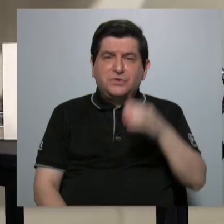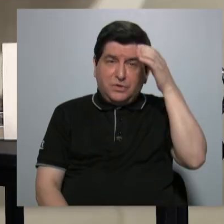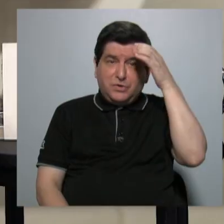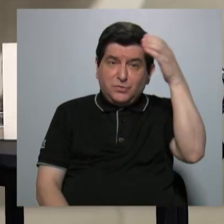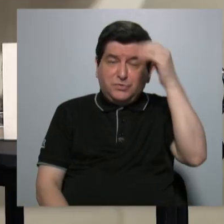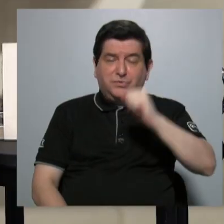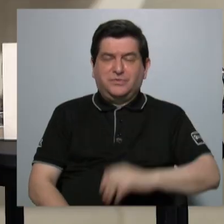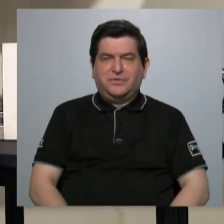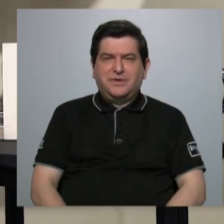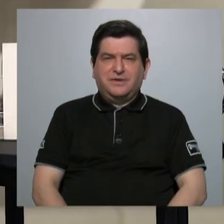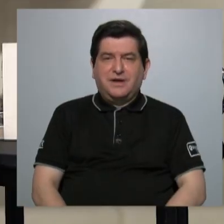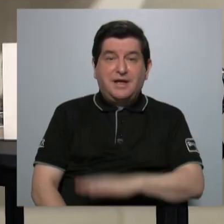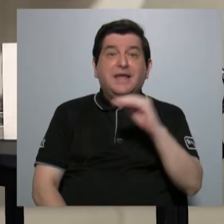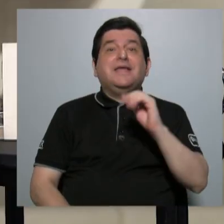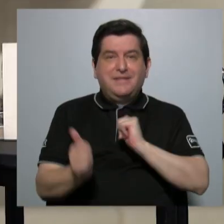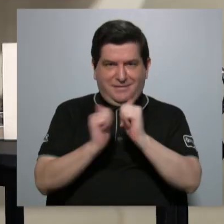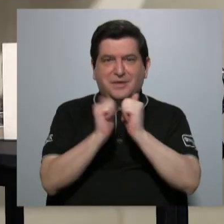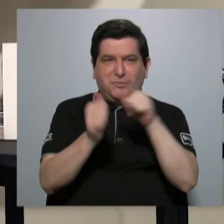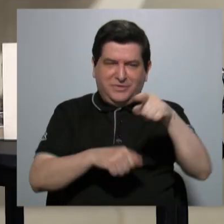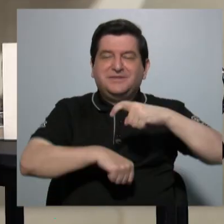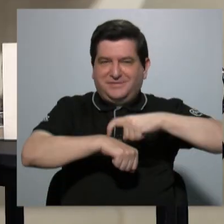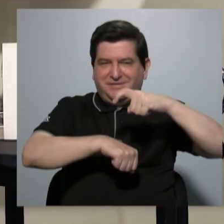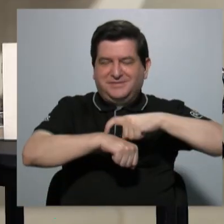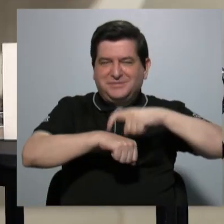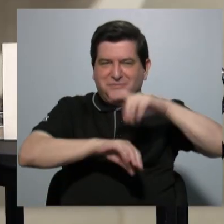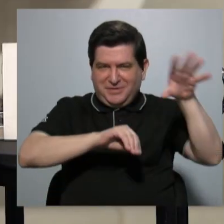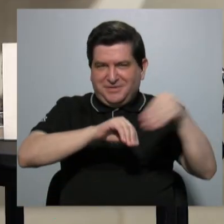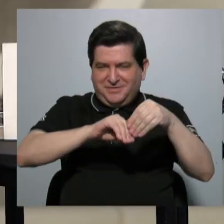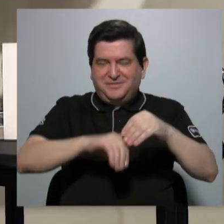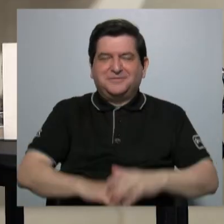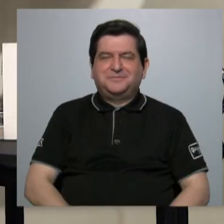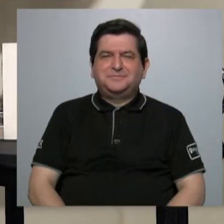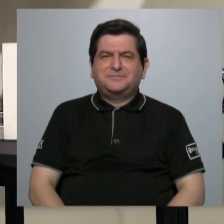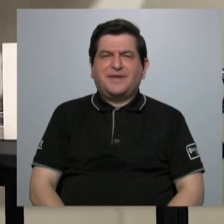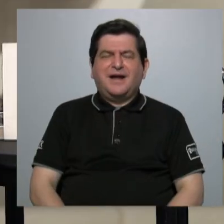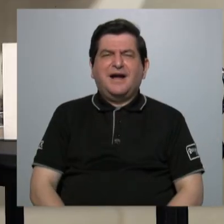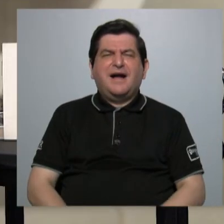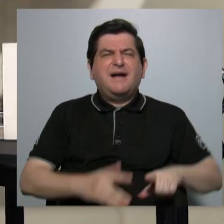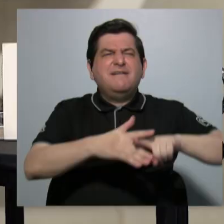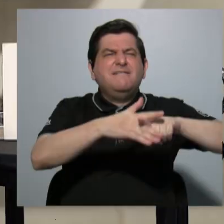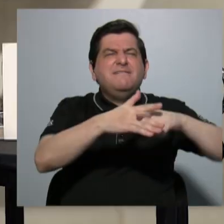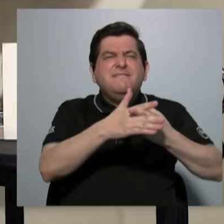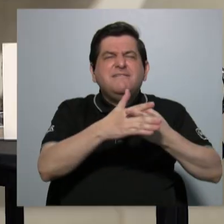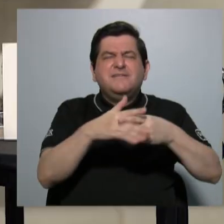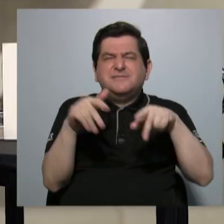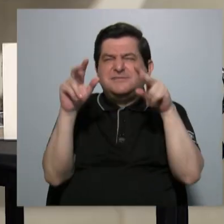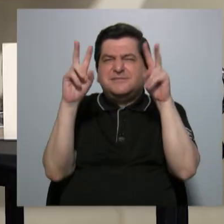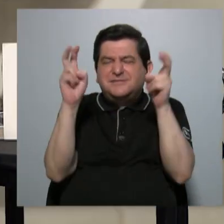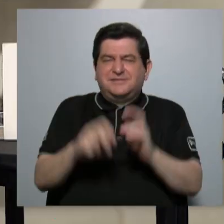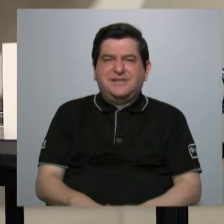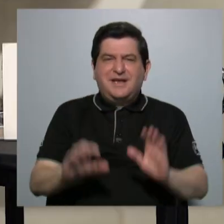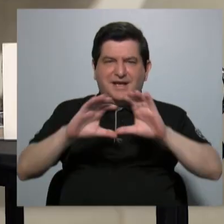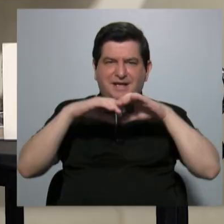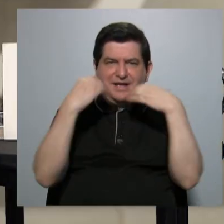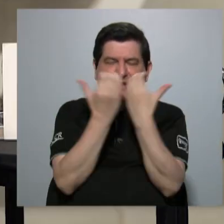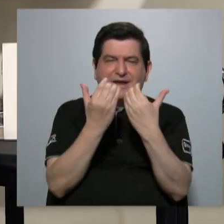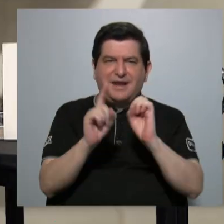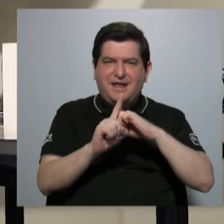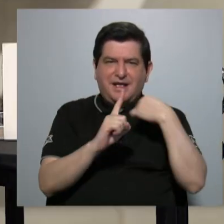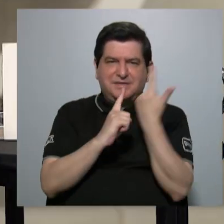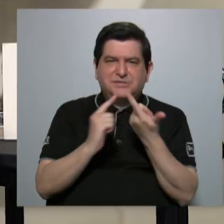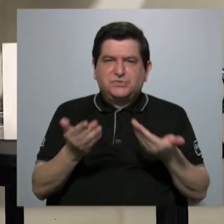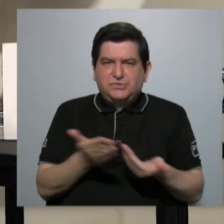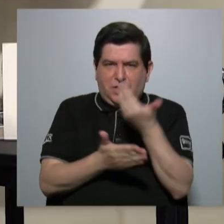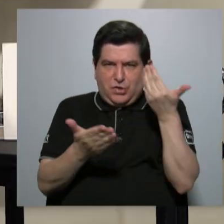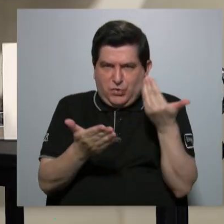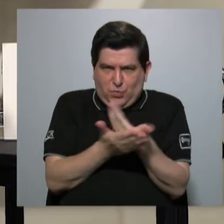Cultura y Juventud y Deportes, en aquel entonces, nace lo que podemos llamar una clase social nueva en Costa